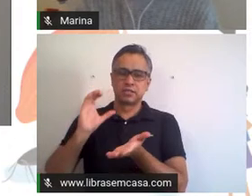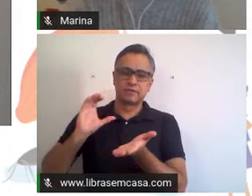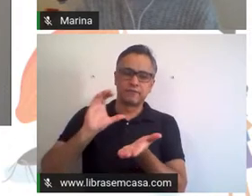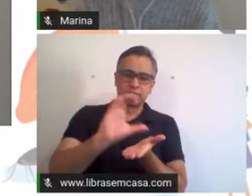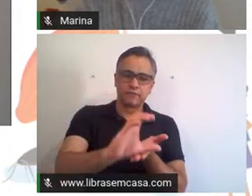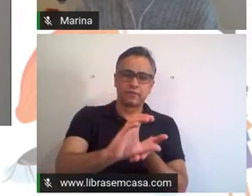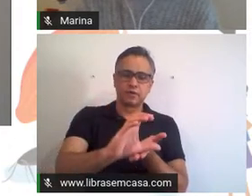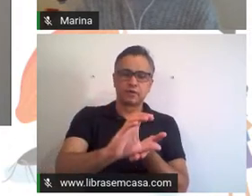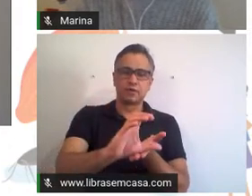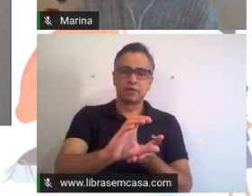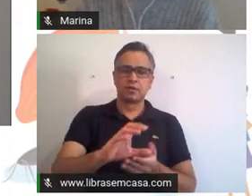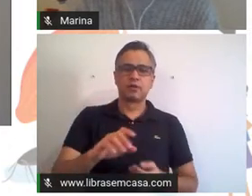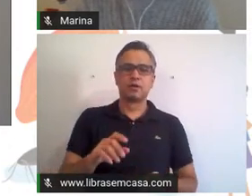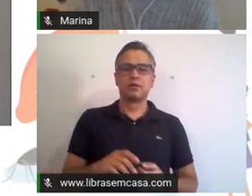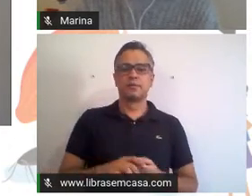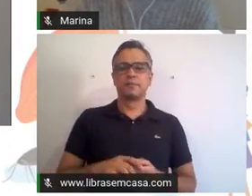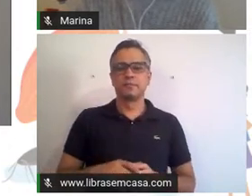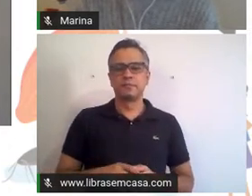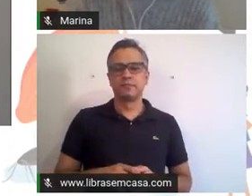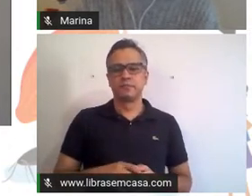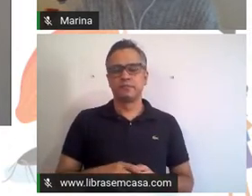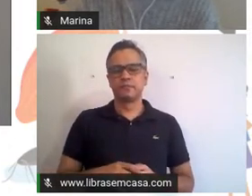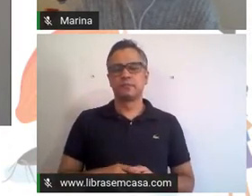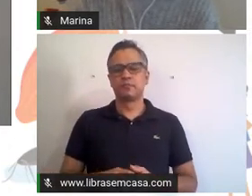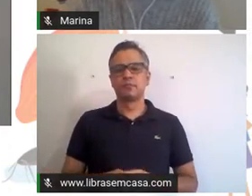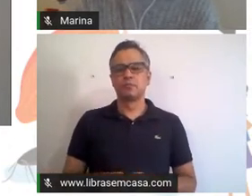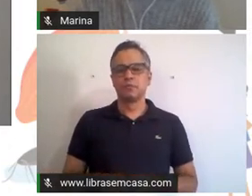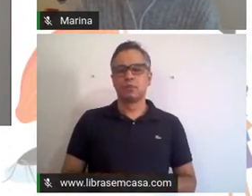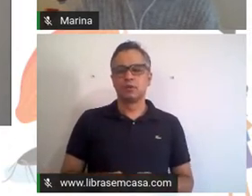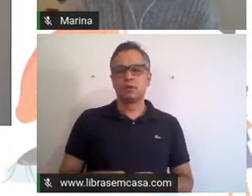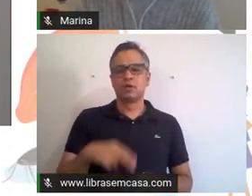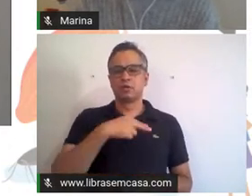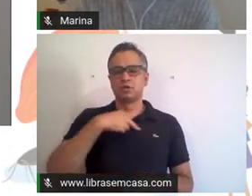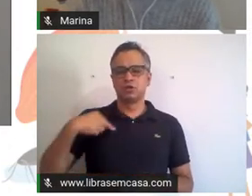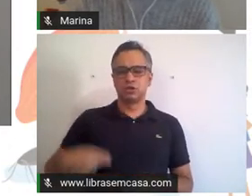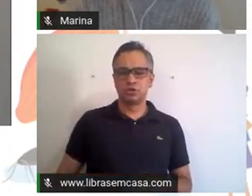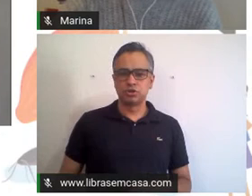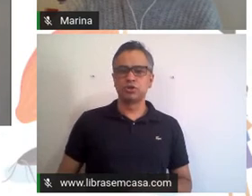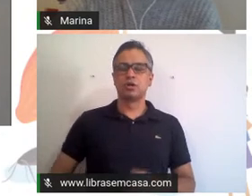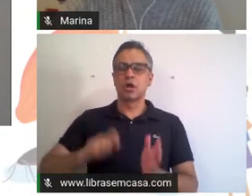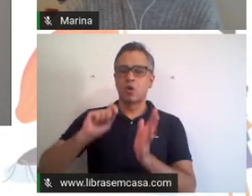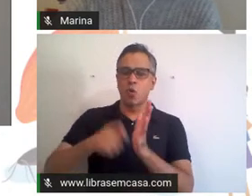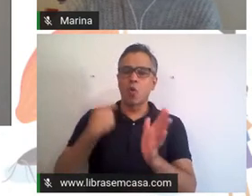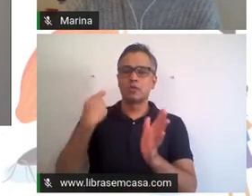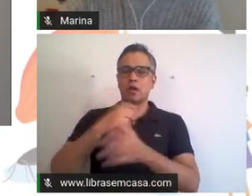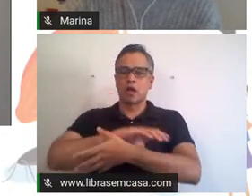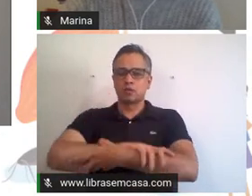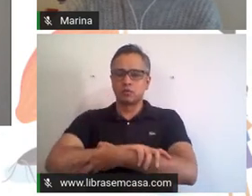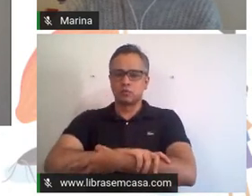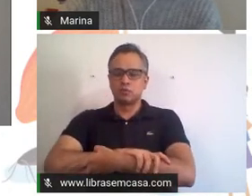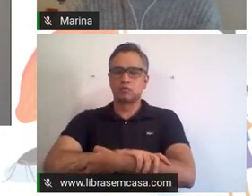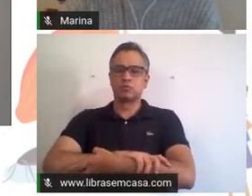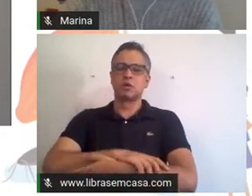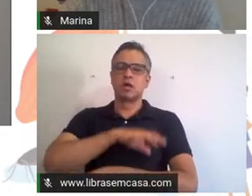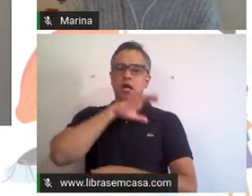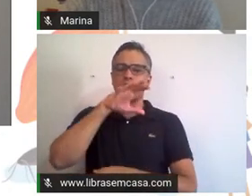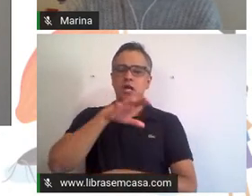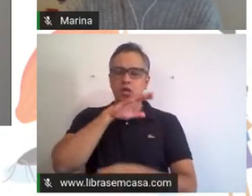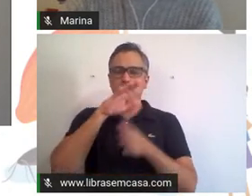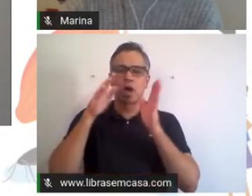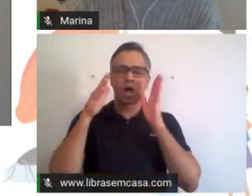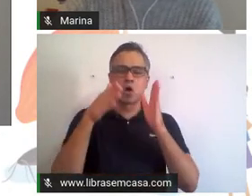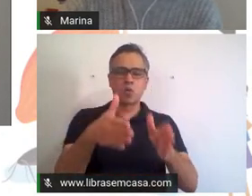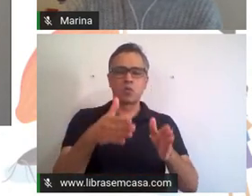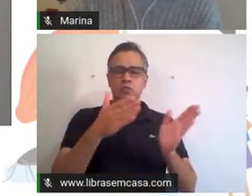al gas no convencional, al fracking y al petróleo. La verdad es que fueron